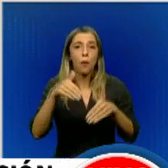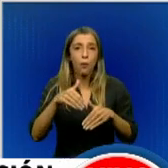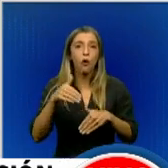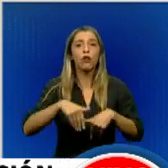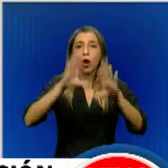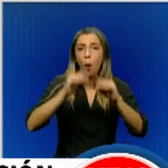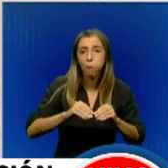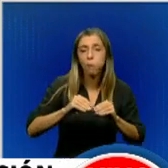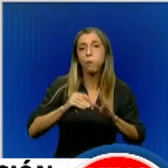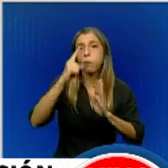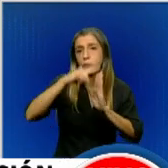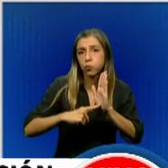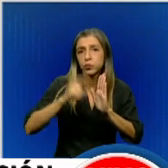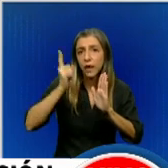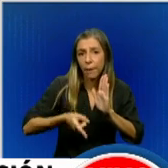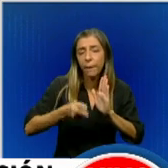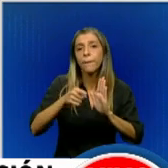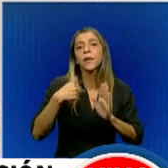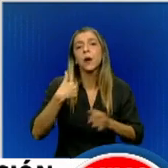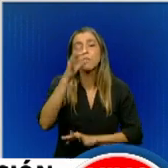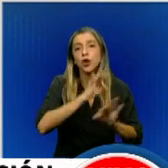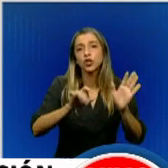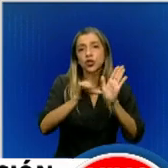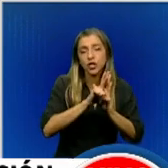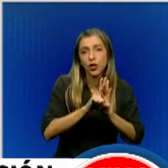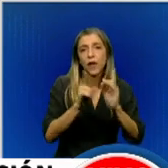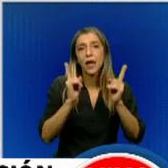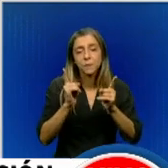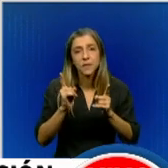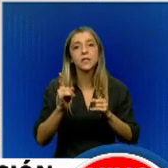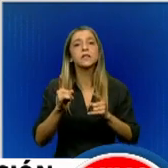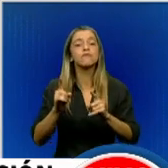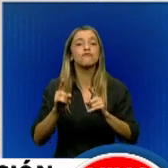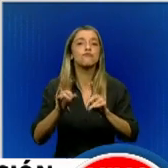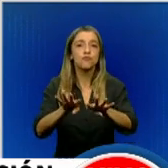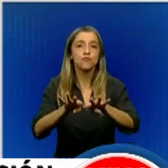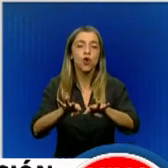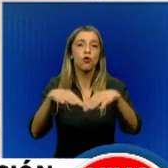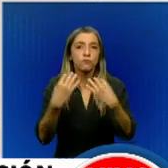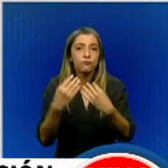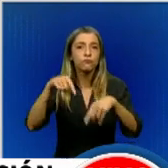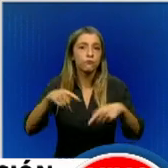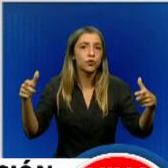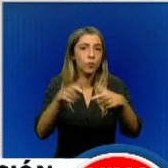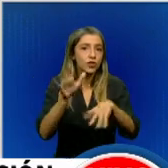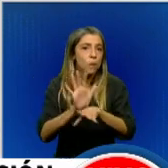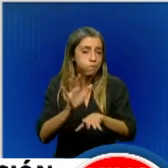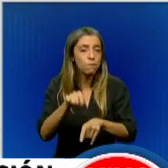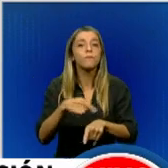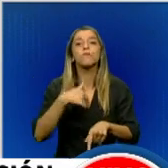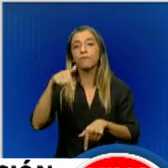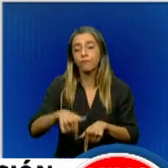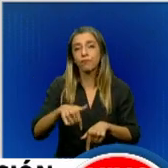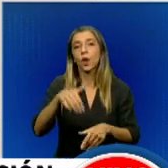particular el proyecto de ley despachado por la honorable cámara constituida en comisión sírvase